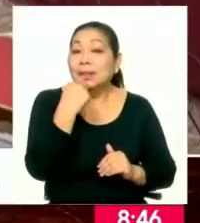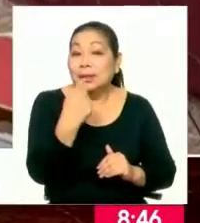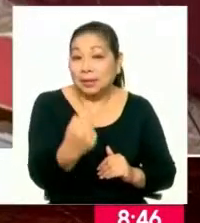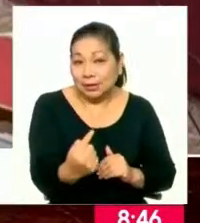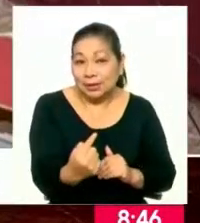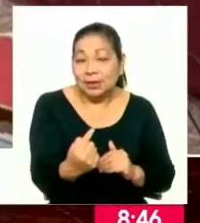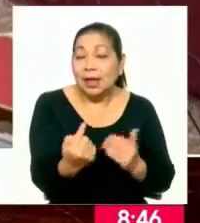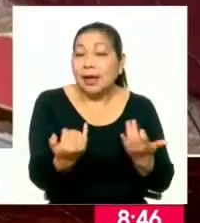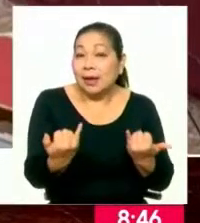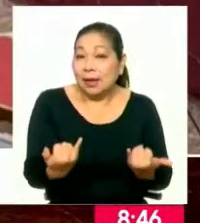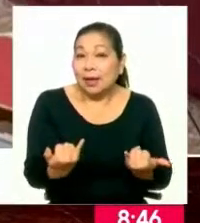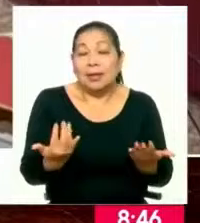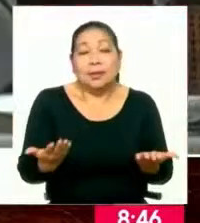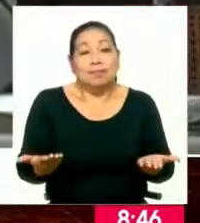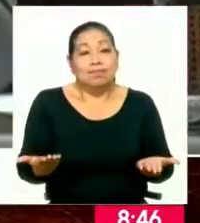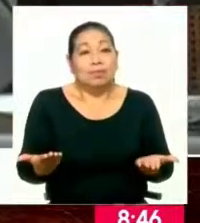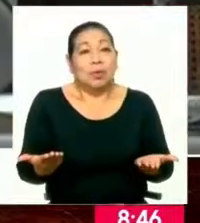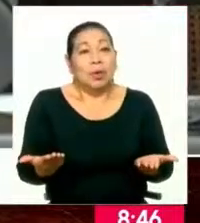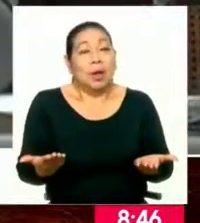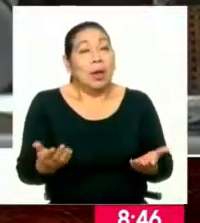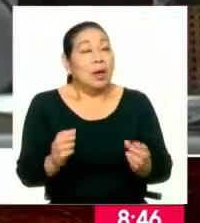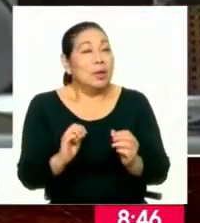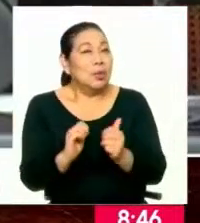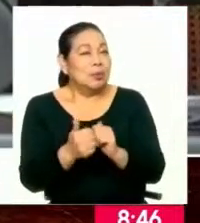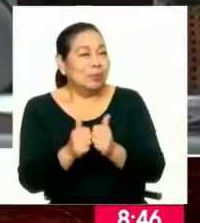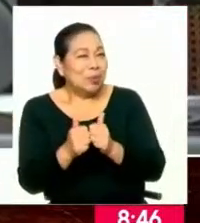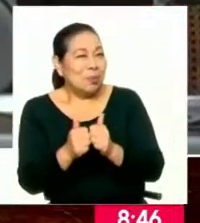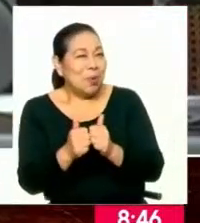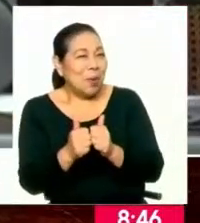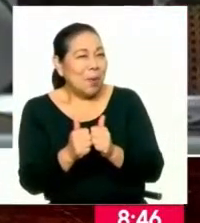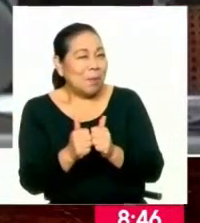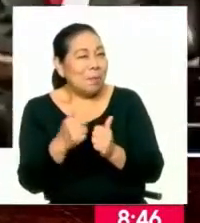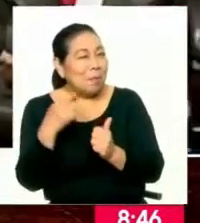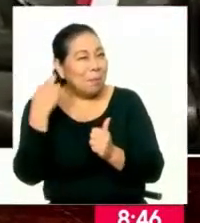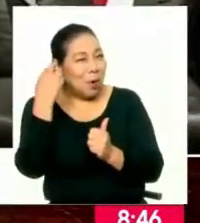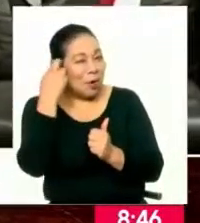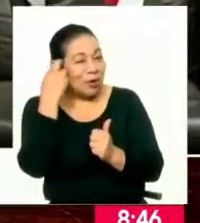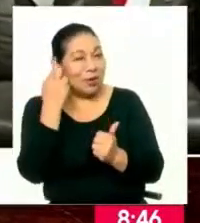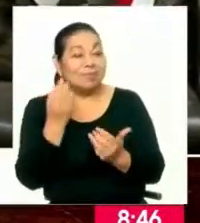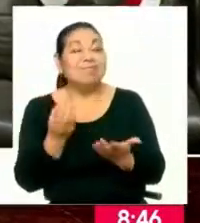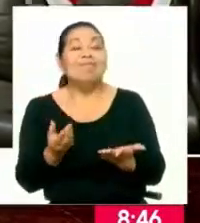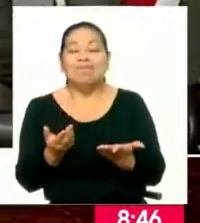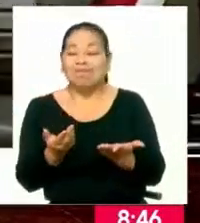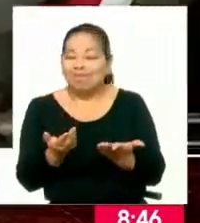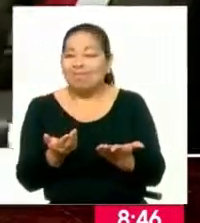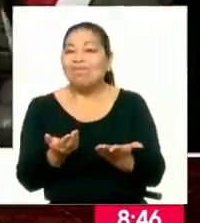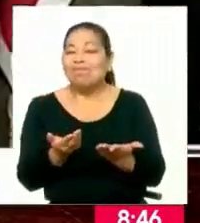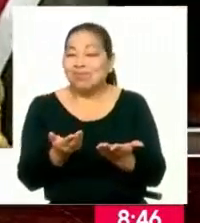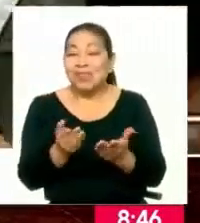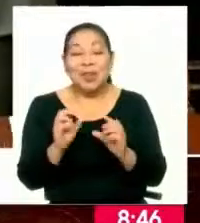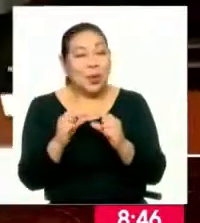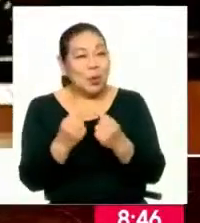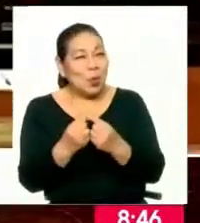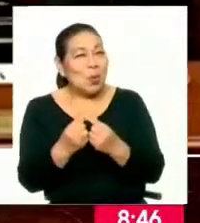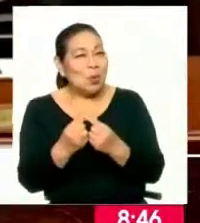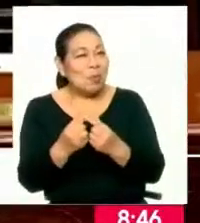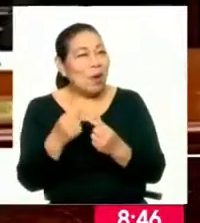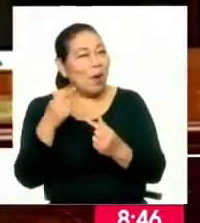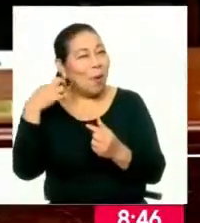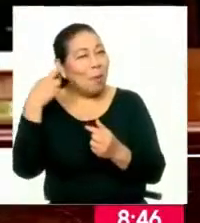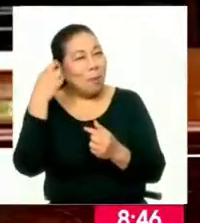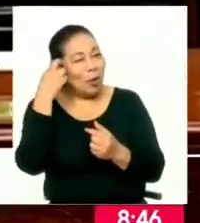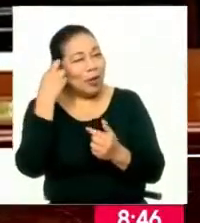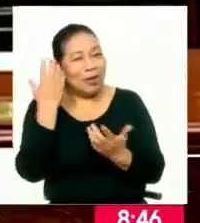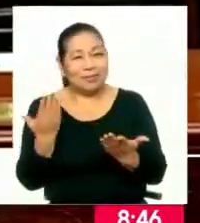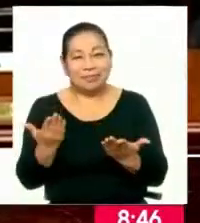¿no?, que esto es un juego político. O sea, esto... No, a todos nos queda clarísimo político, que esto es un juego político